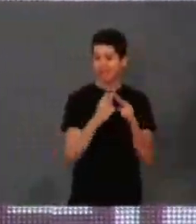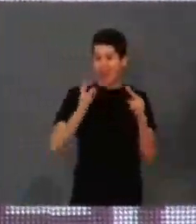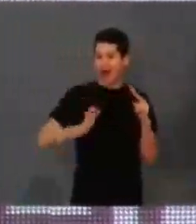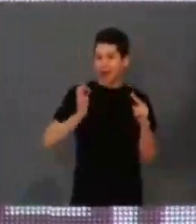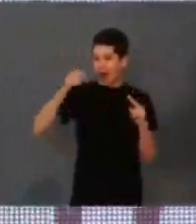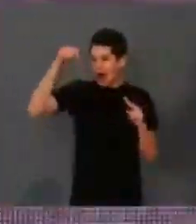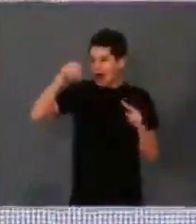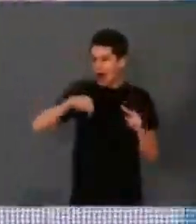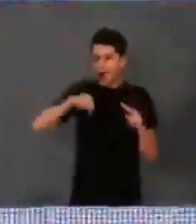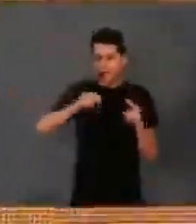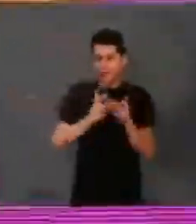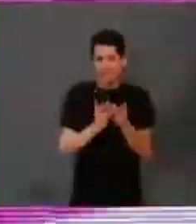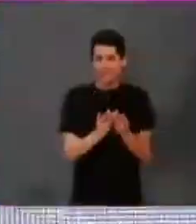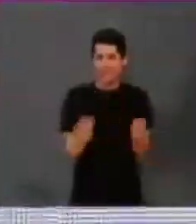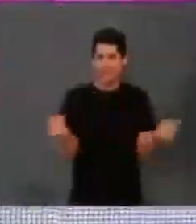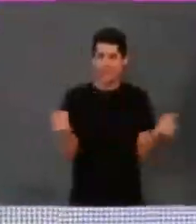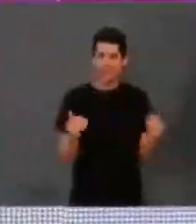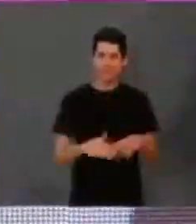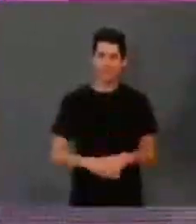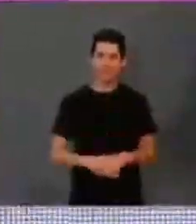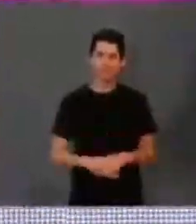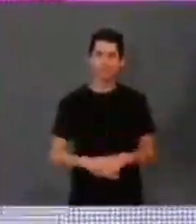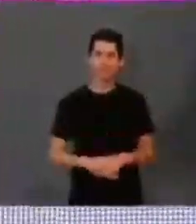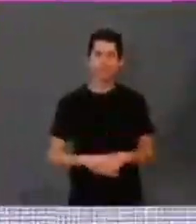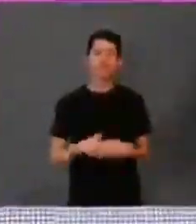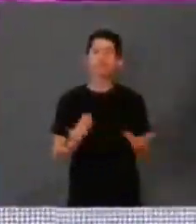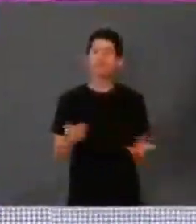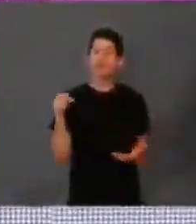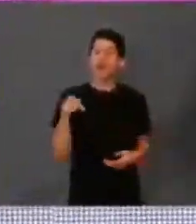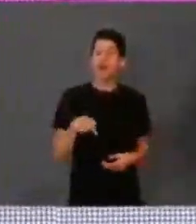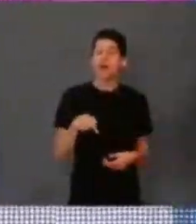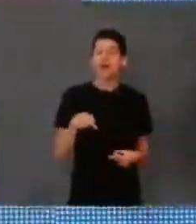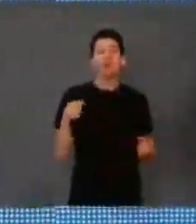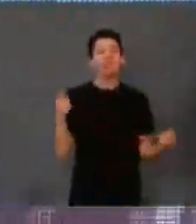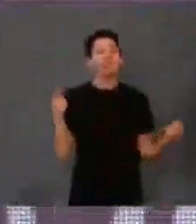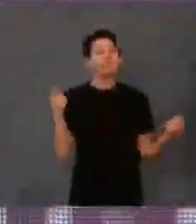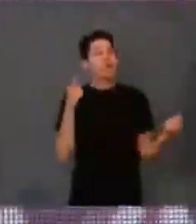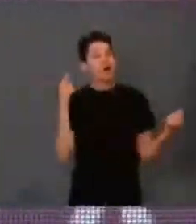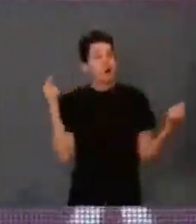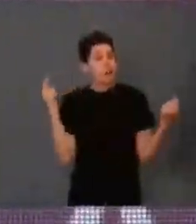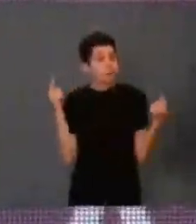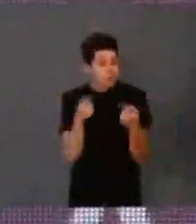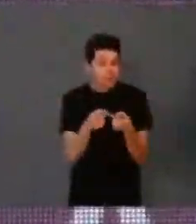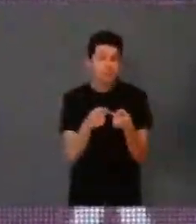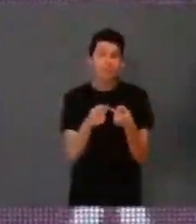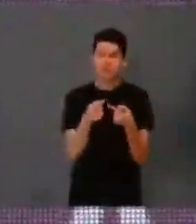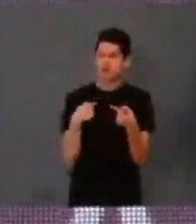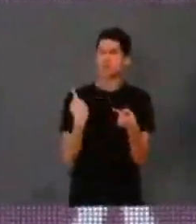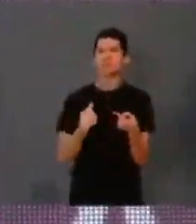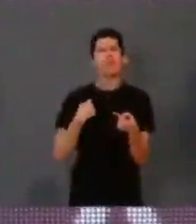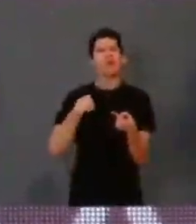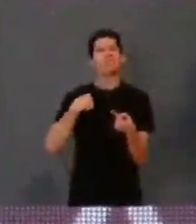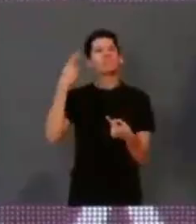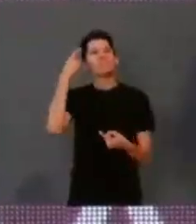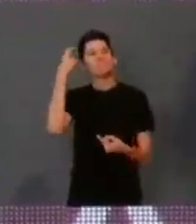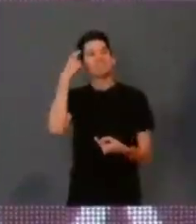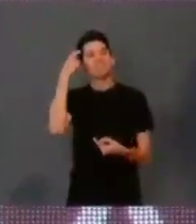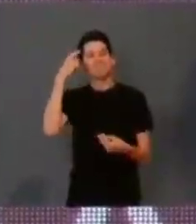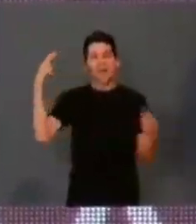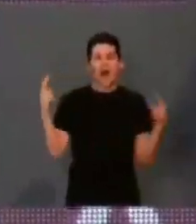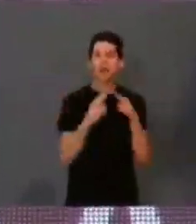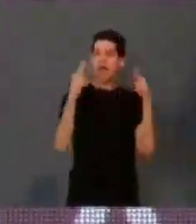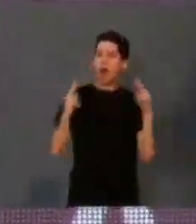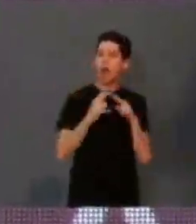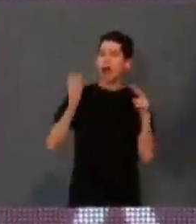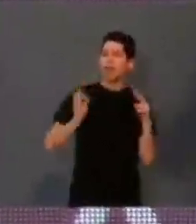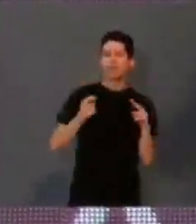hoy el objetivo que hemos buscado con estos encuentros que les decía